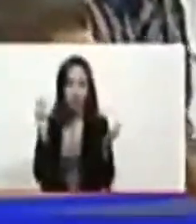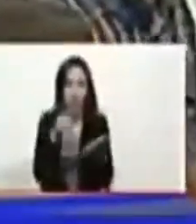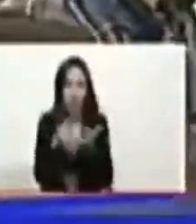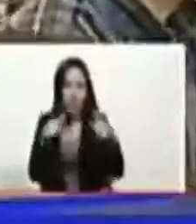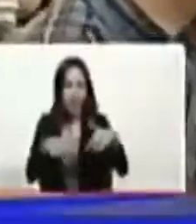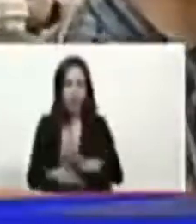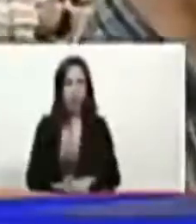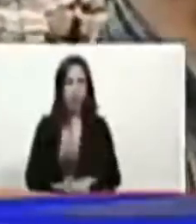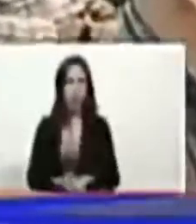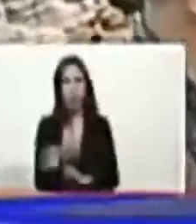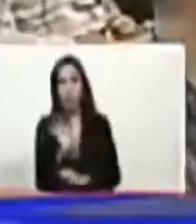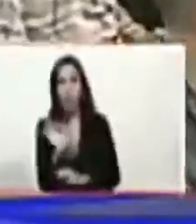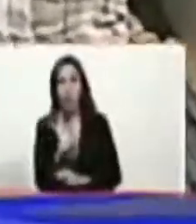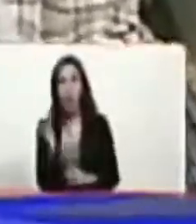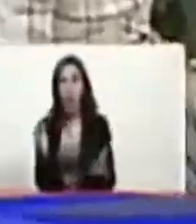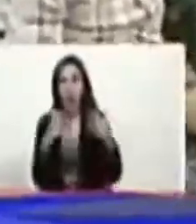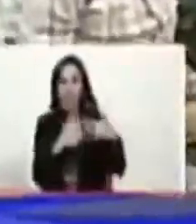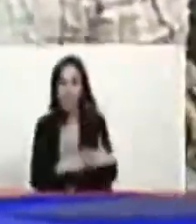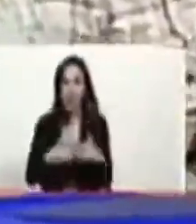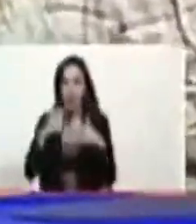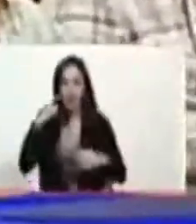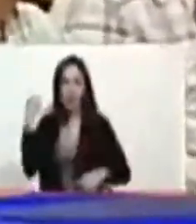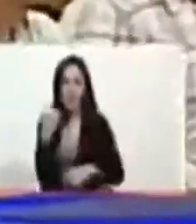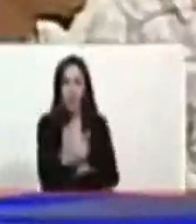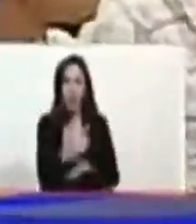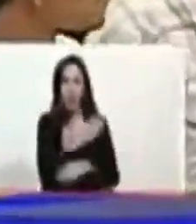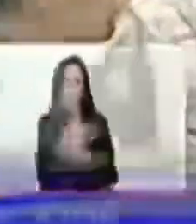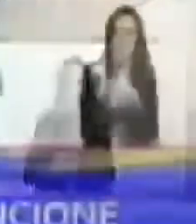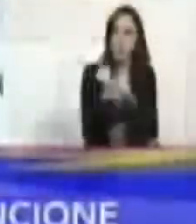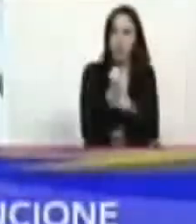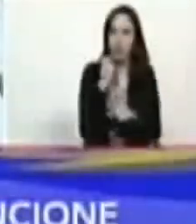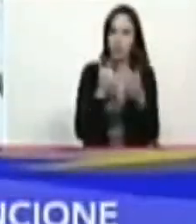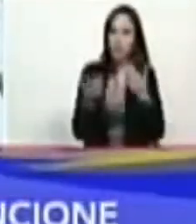¿Ustedes quieren que vengan los gringos a mandar Venezuela?